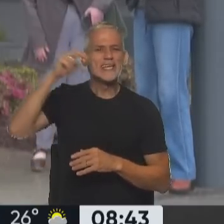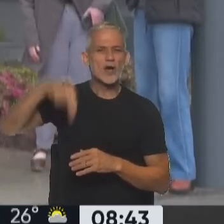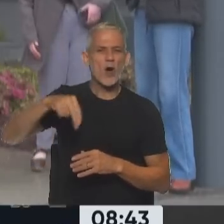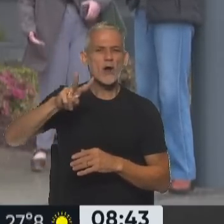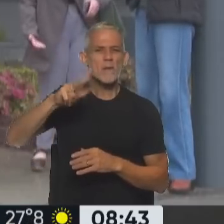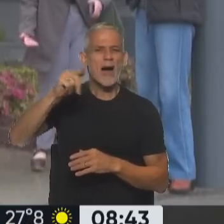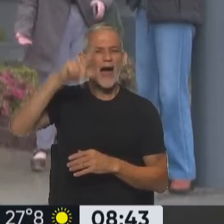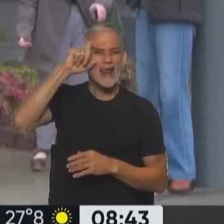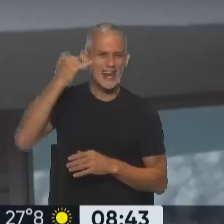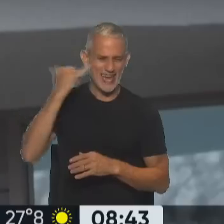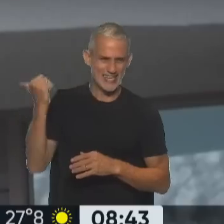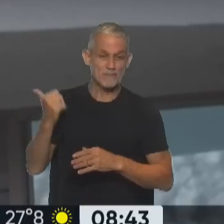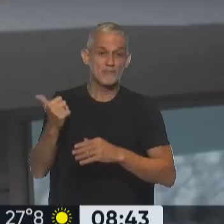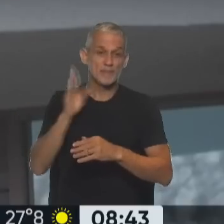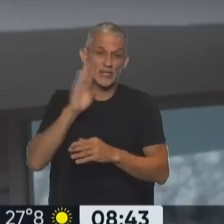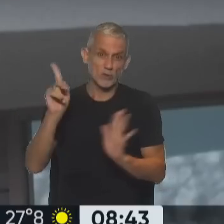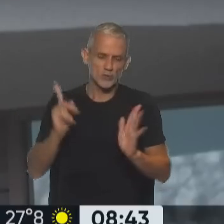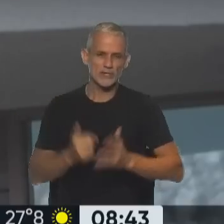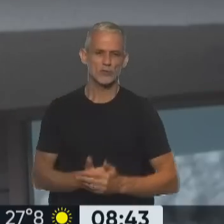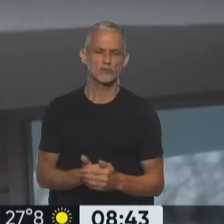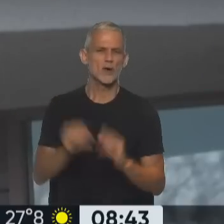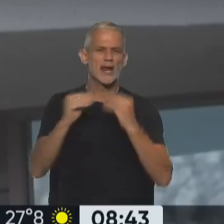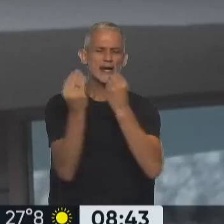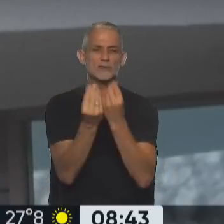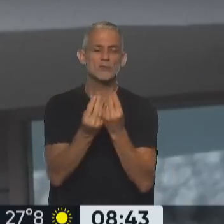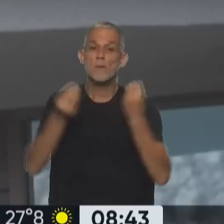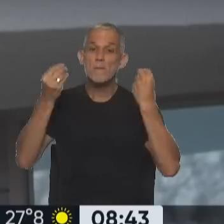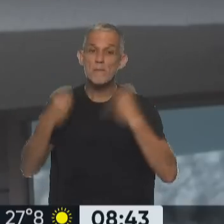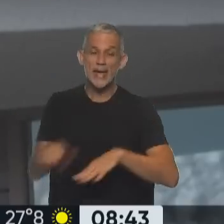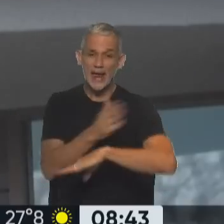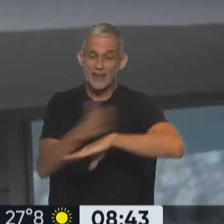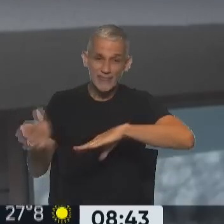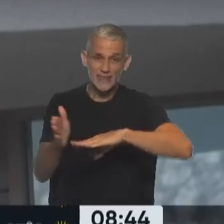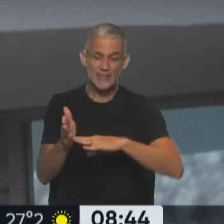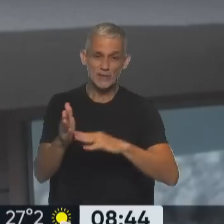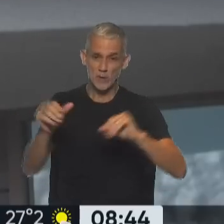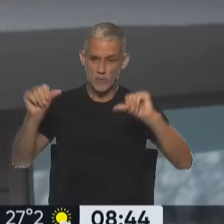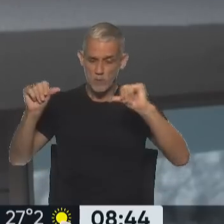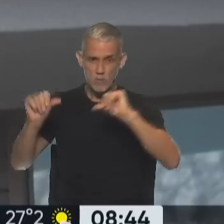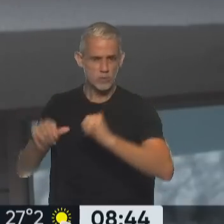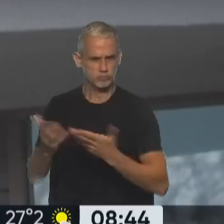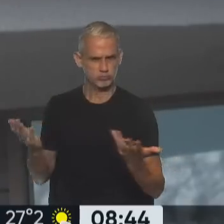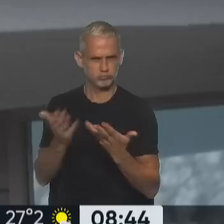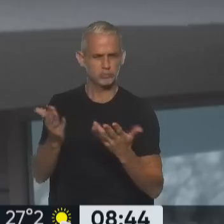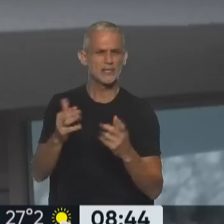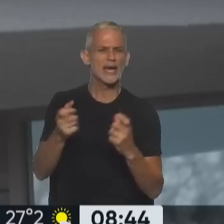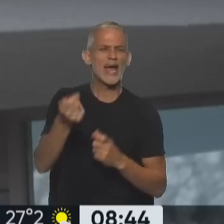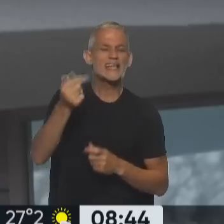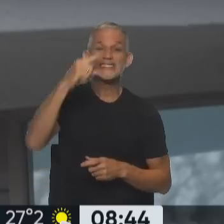Bank de los Estados Unidos, que tuvo como resultado una pérdida, una caída de sus acciones de casi